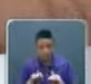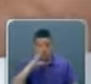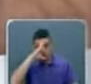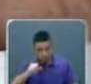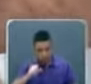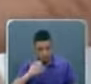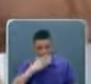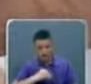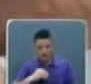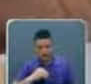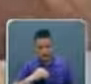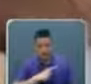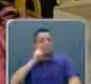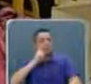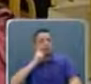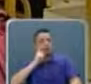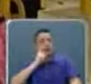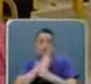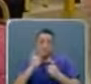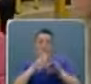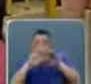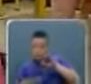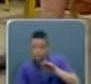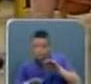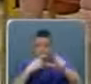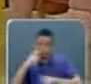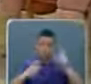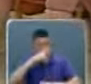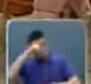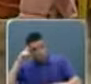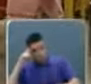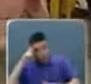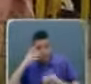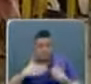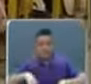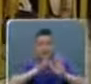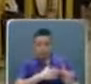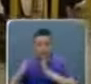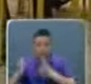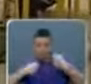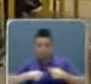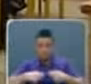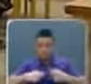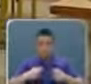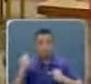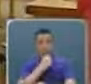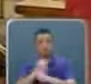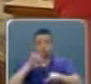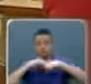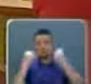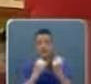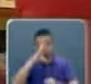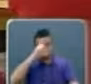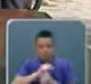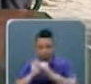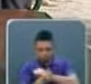sueldos públicos al Tribunal Constitucional y este tiene que pronunciarse en una veintena de días. Esta semana el tribunal sí que aprobó el paso de 35 a 40